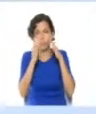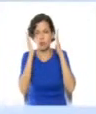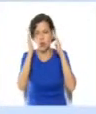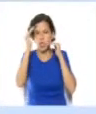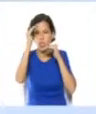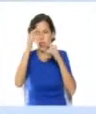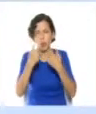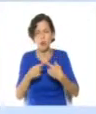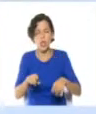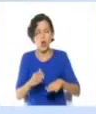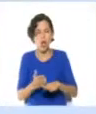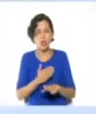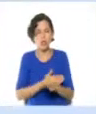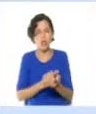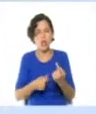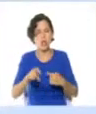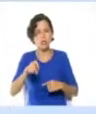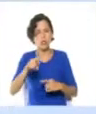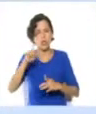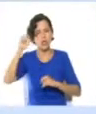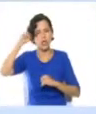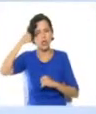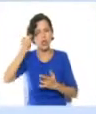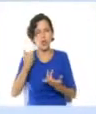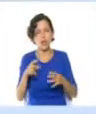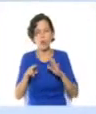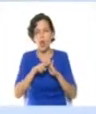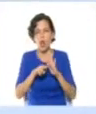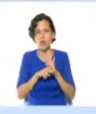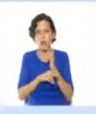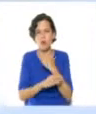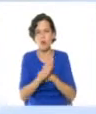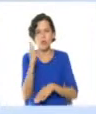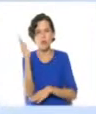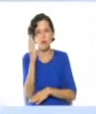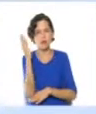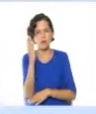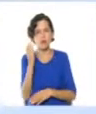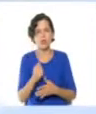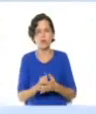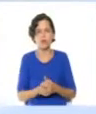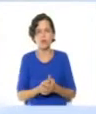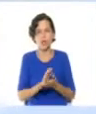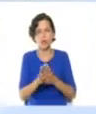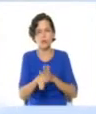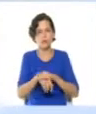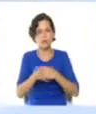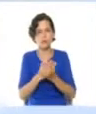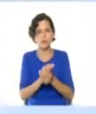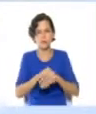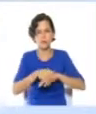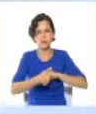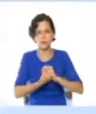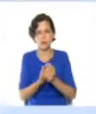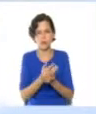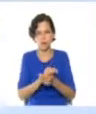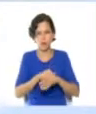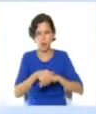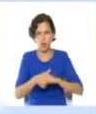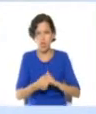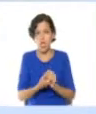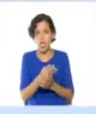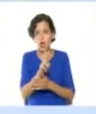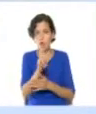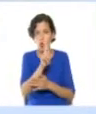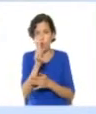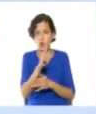atentos. Pero antes es necesario que recordemos las medidas de bioseguridad. El lavado frecuentemente de nuestras manos con agua y